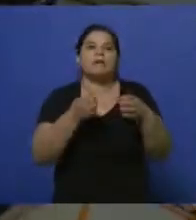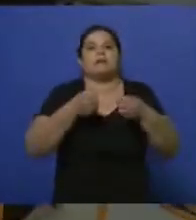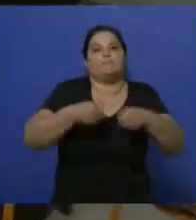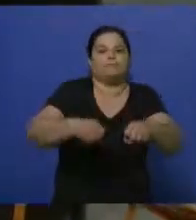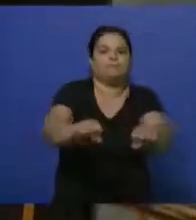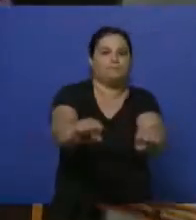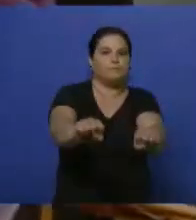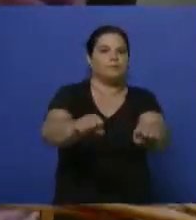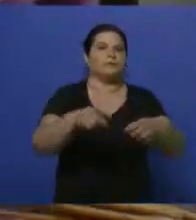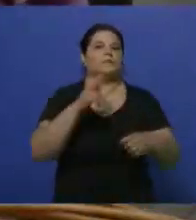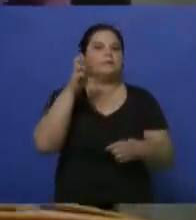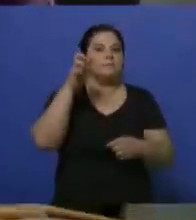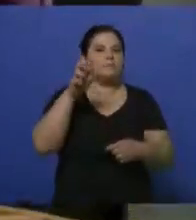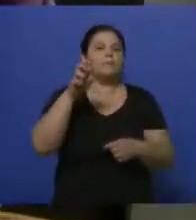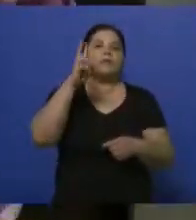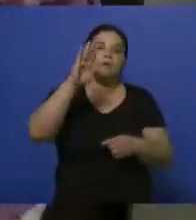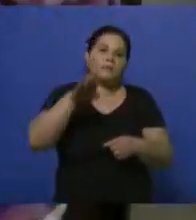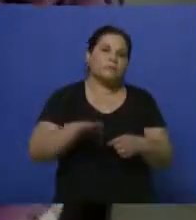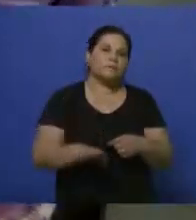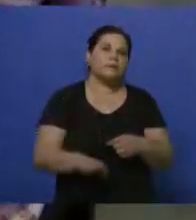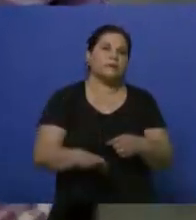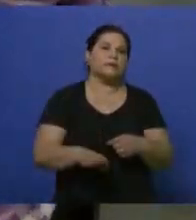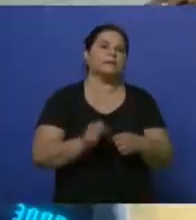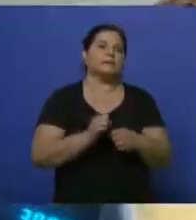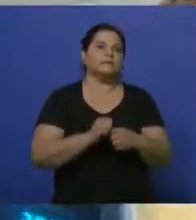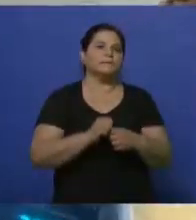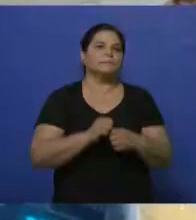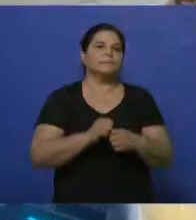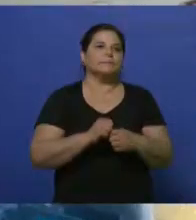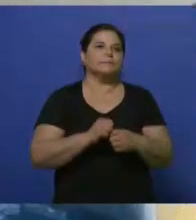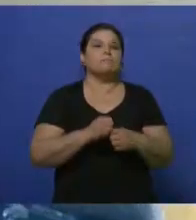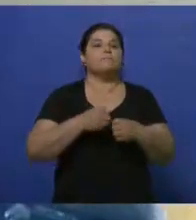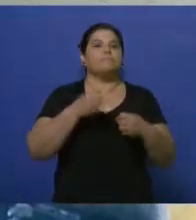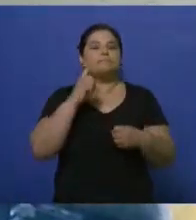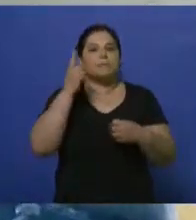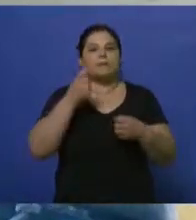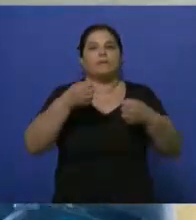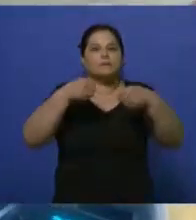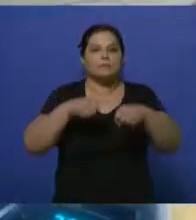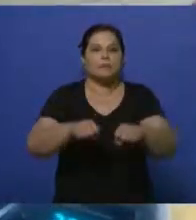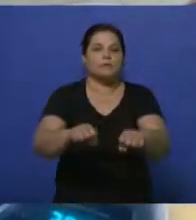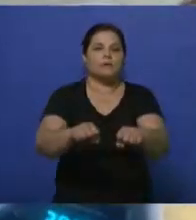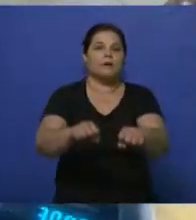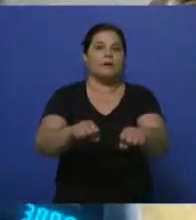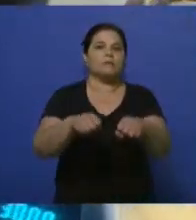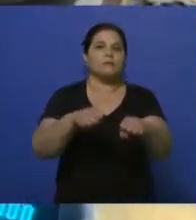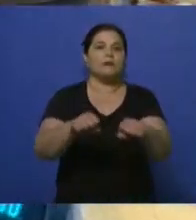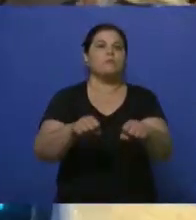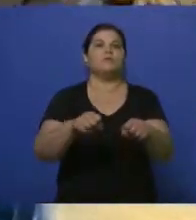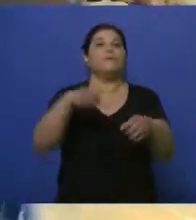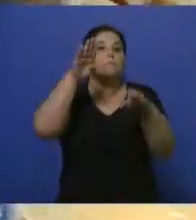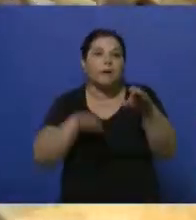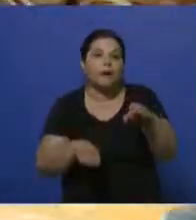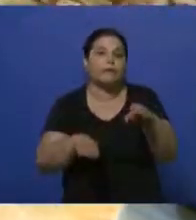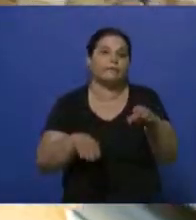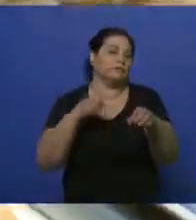después empieza a bajar. Los mayoristas no le bajaron los precios a los minoristas. Ajá. Pero tampoco los supermercadistas, en realidad, ¿qué empezaron a hacer? Tratar de recuperar parcialmente lo